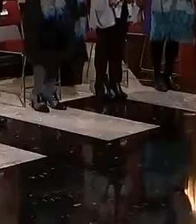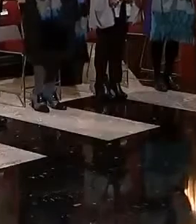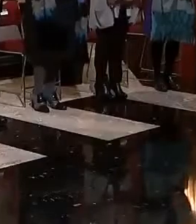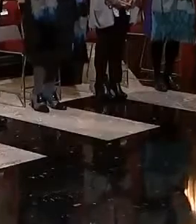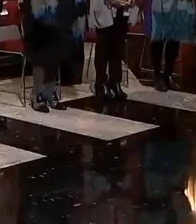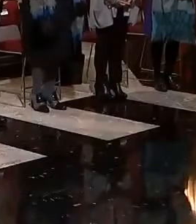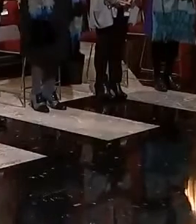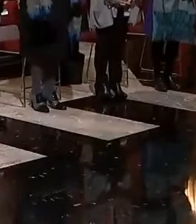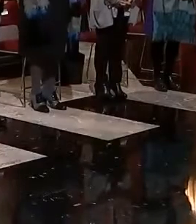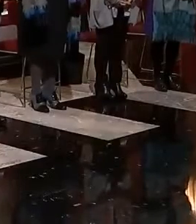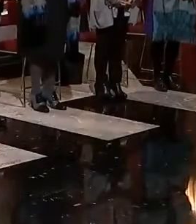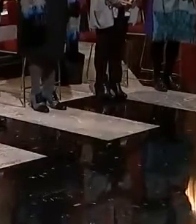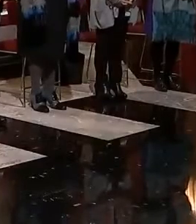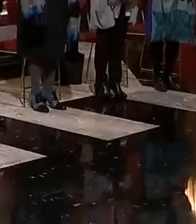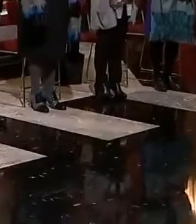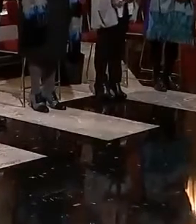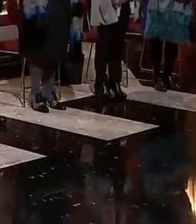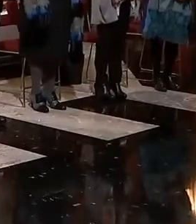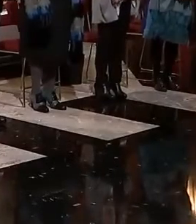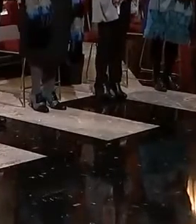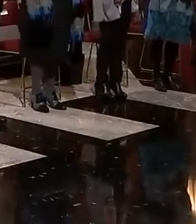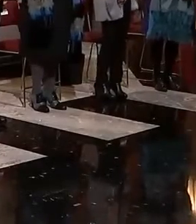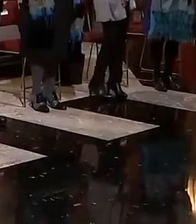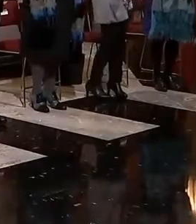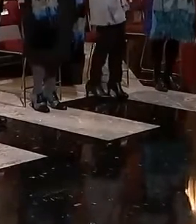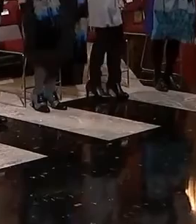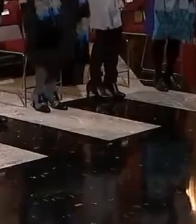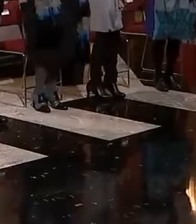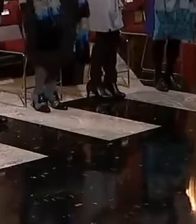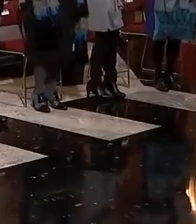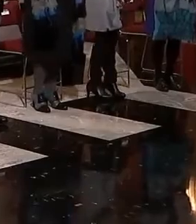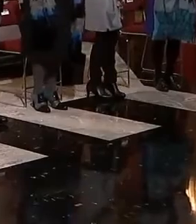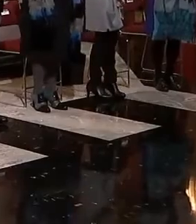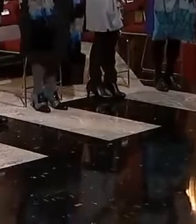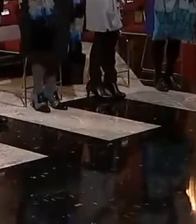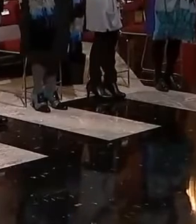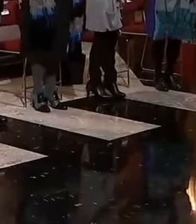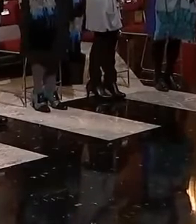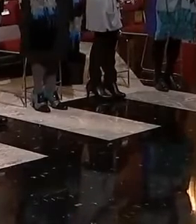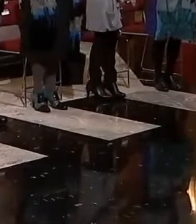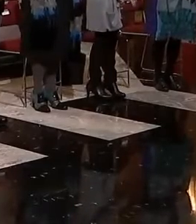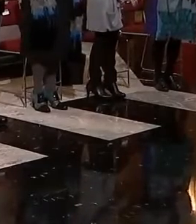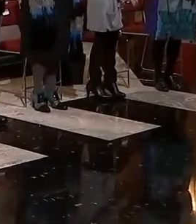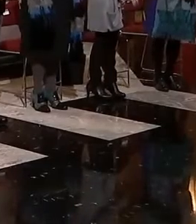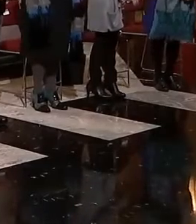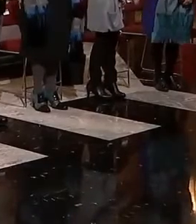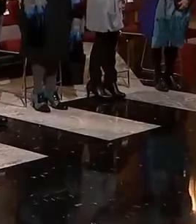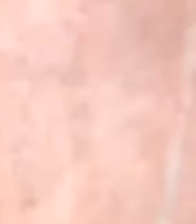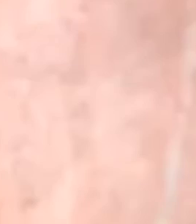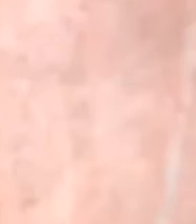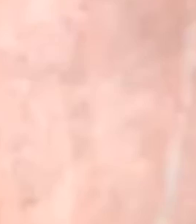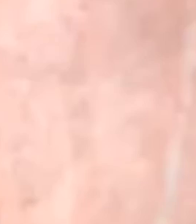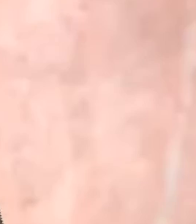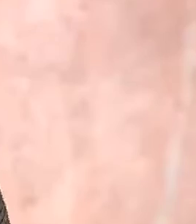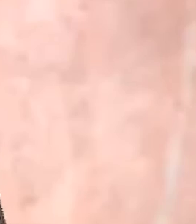La directora general del Instituto Nacional de Bellas Artes y Literatura, doctora Lucina Jiménez